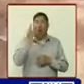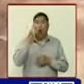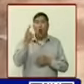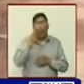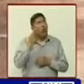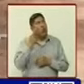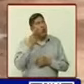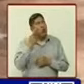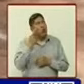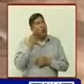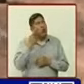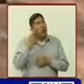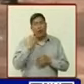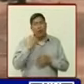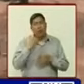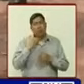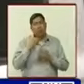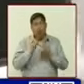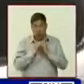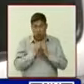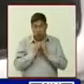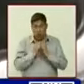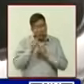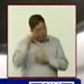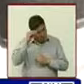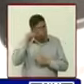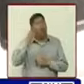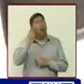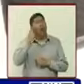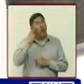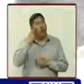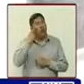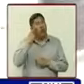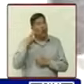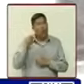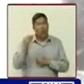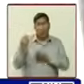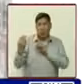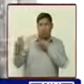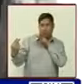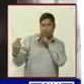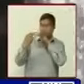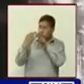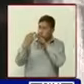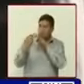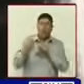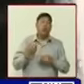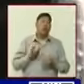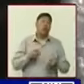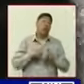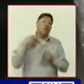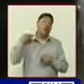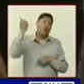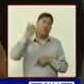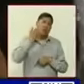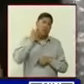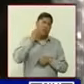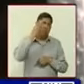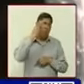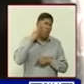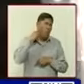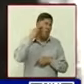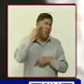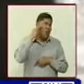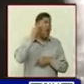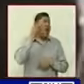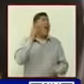conozco, digamos, porque ellos van todos con... Lo conozco al tipo, pero nunca le vi la cara. Pero sí, cuando mi jefa me habló de un chiquito moreno, yo